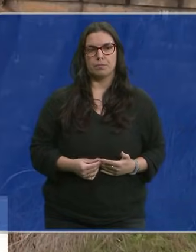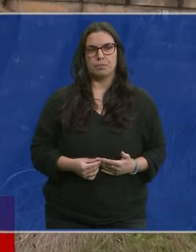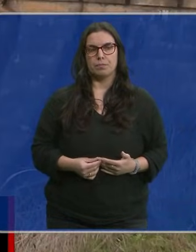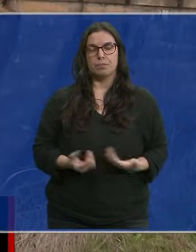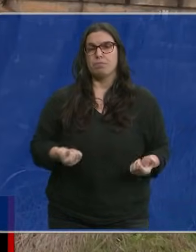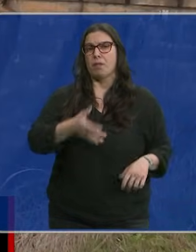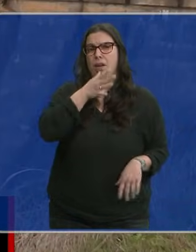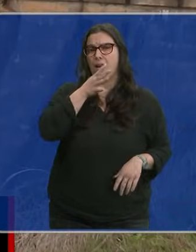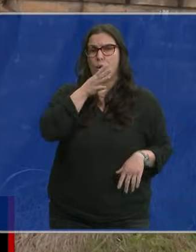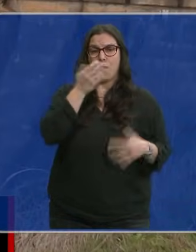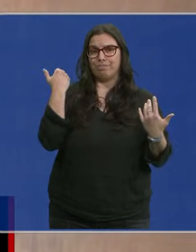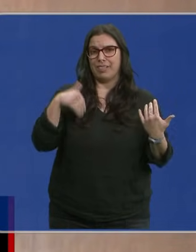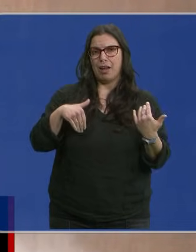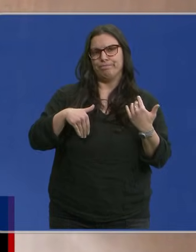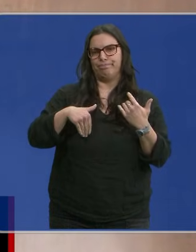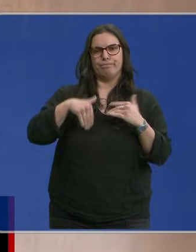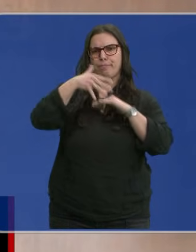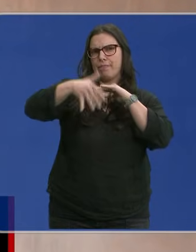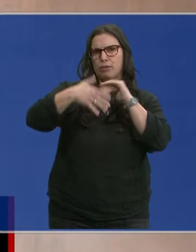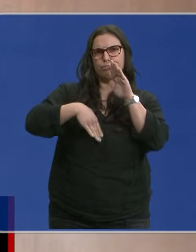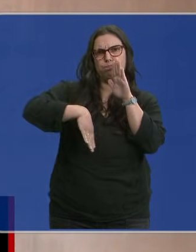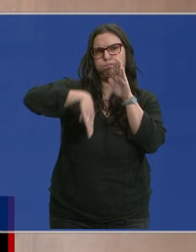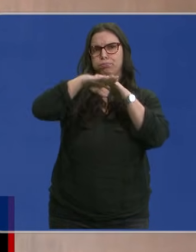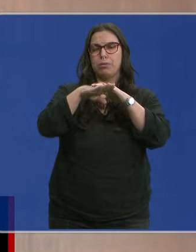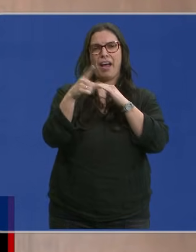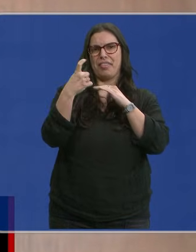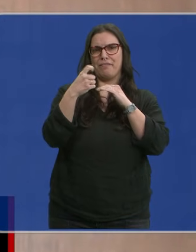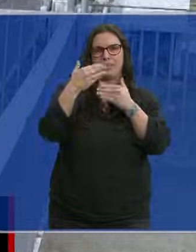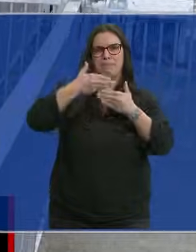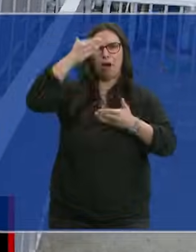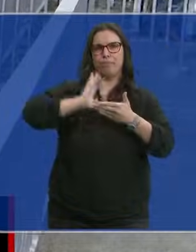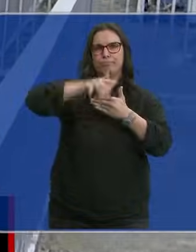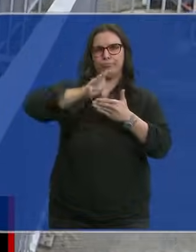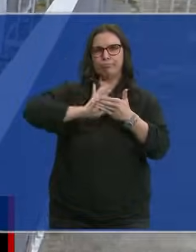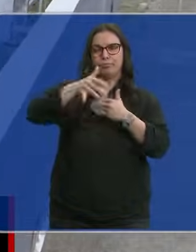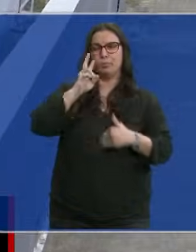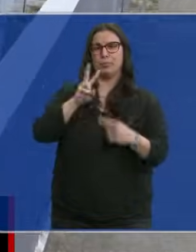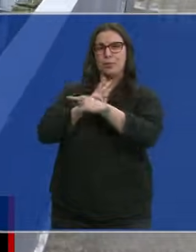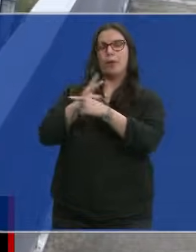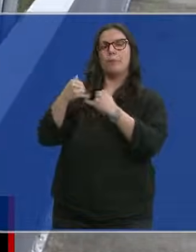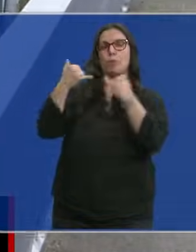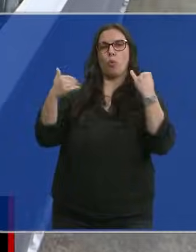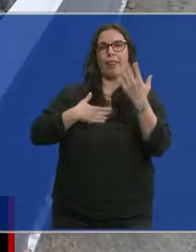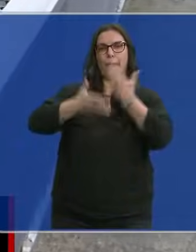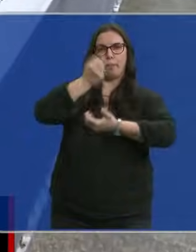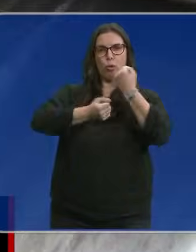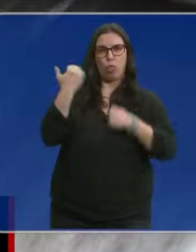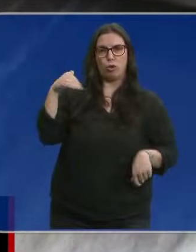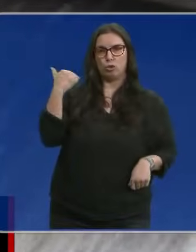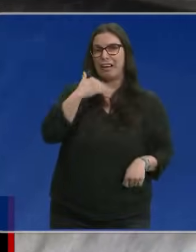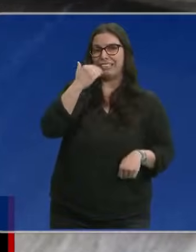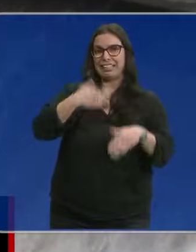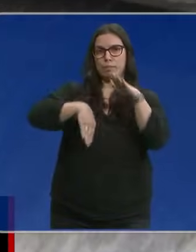Y con tanto agua los pantanos están prácticamente llenos y es necesario desembalsar. Este que ven es el de la Cuerda del Pozo, en Soria. Ha llegado casi